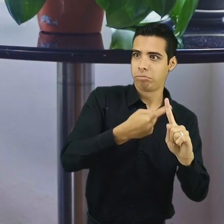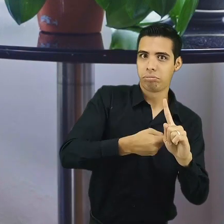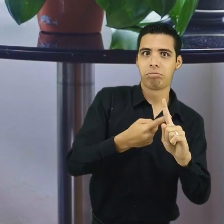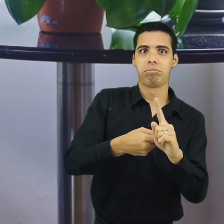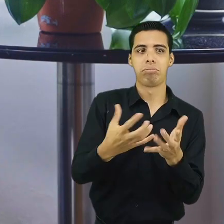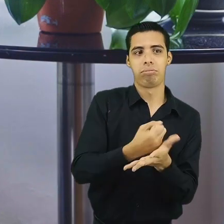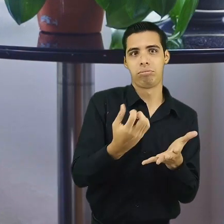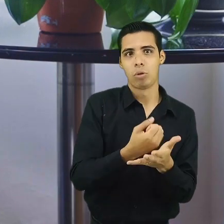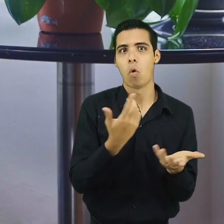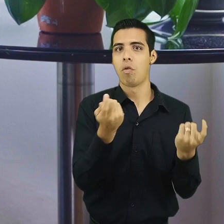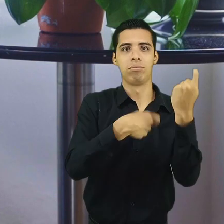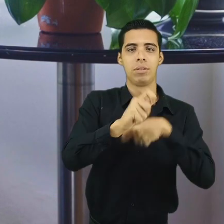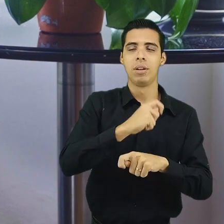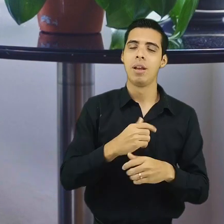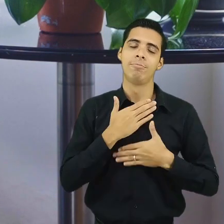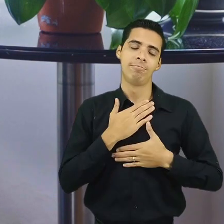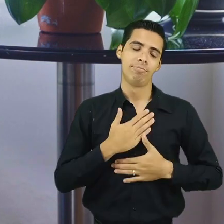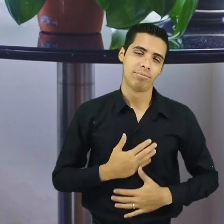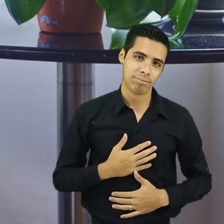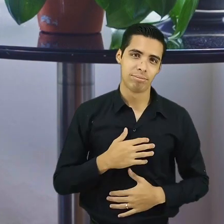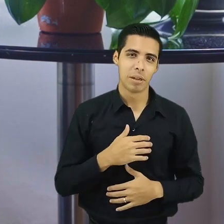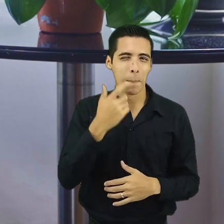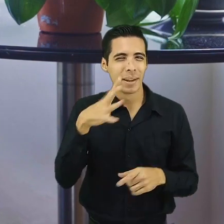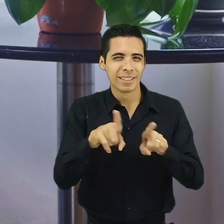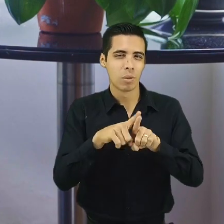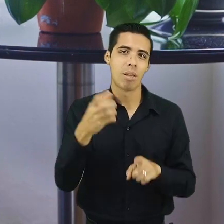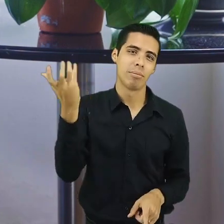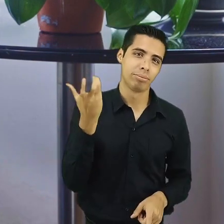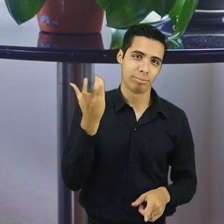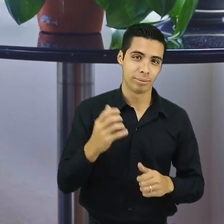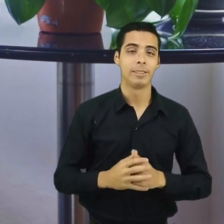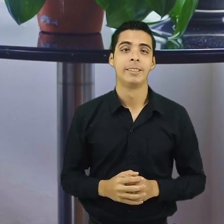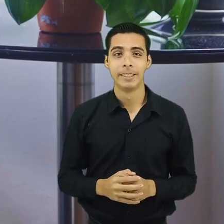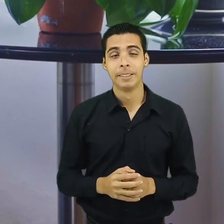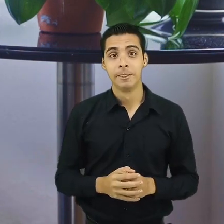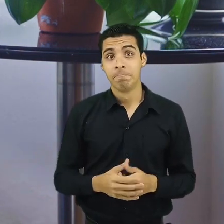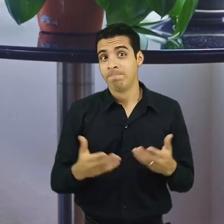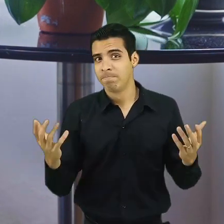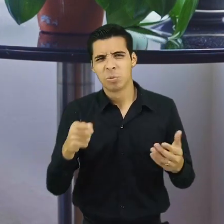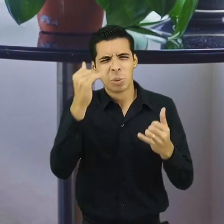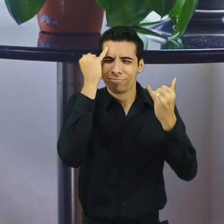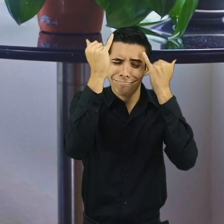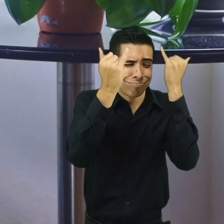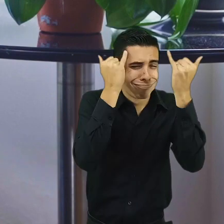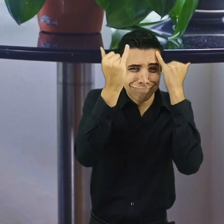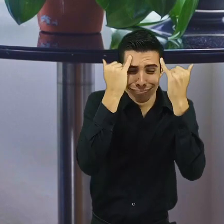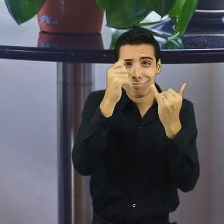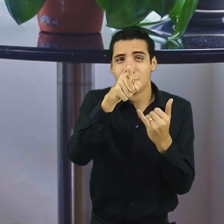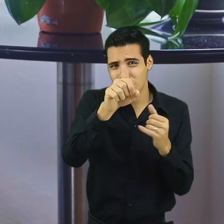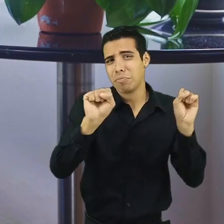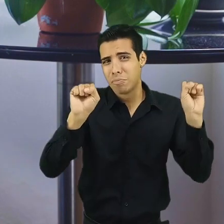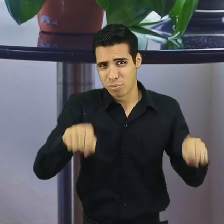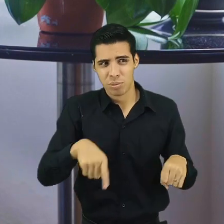que estamos hablando de la variedad que se puede encontrar, como es arrendar, vender, subdividirla, financiarla colaborativamente y con todo esto podemos